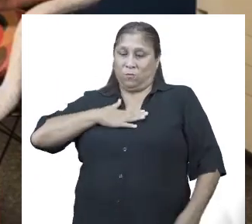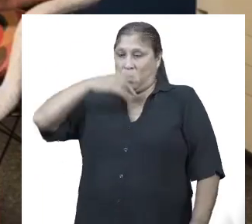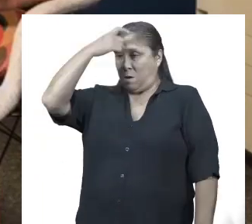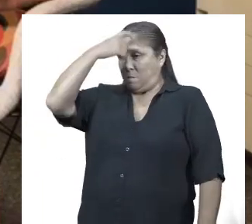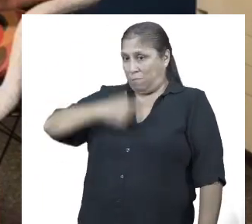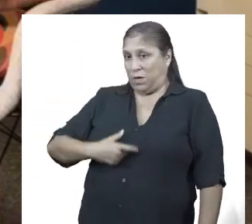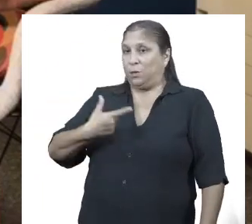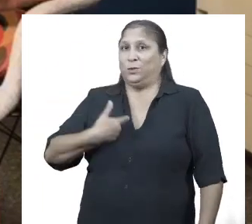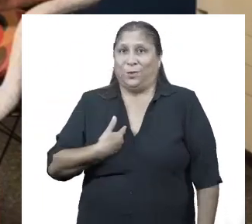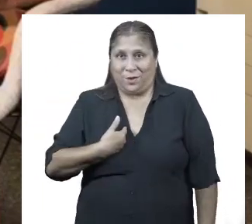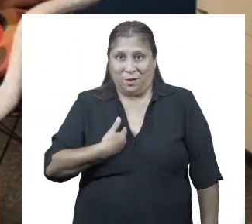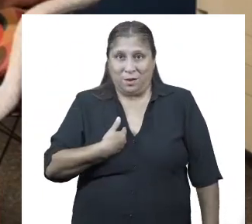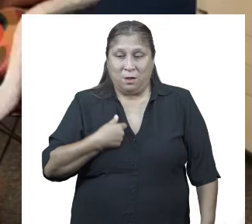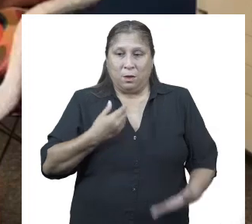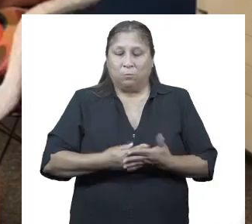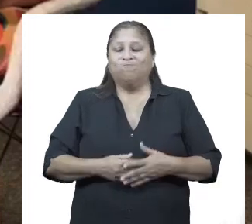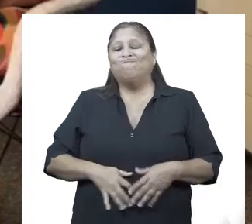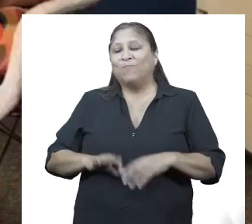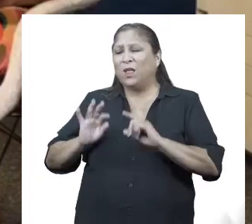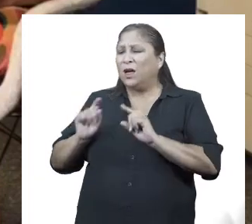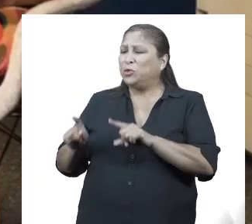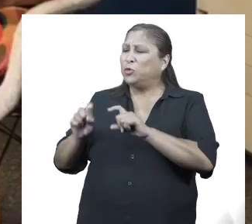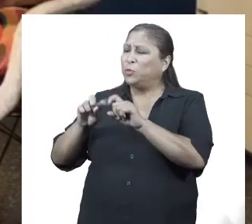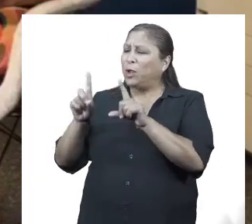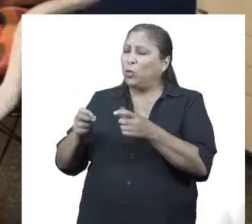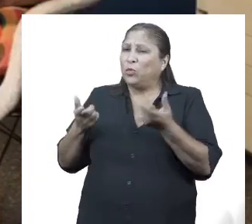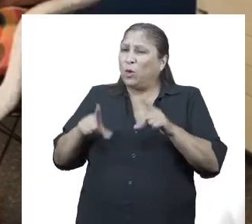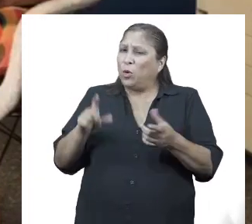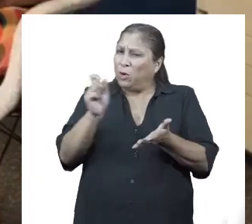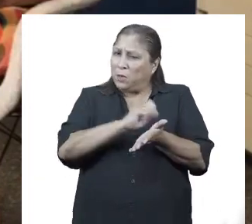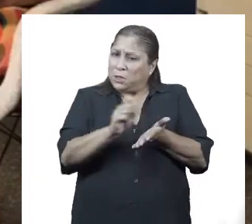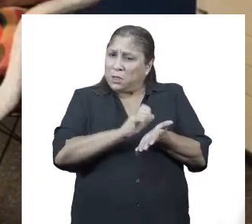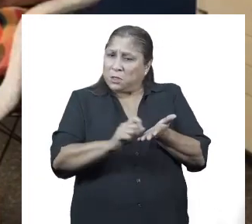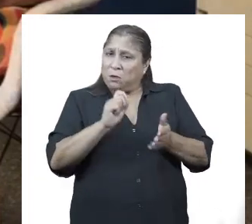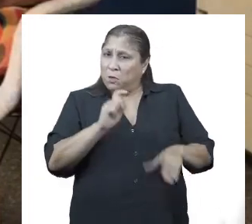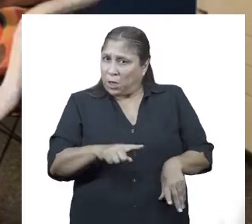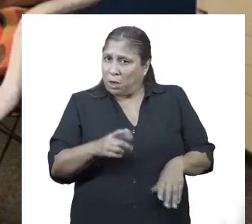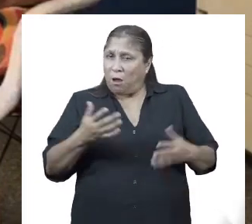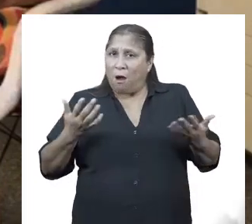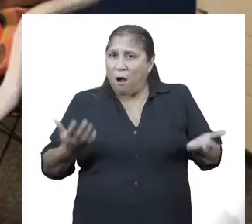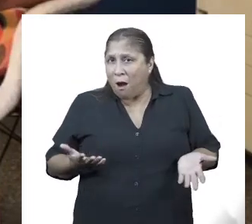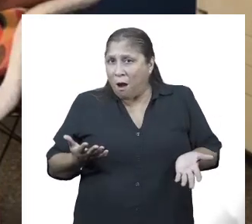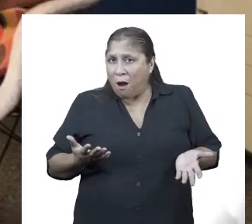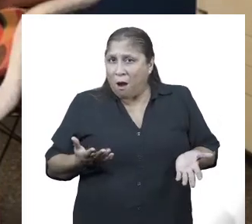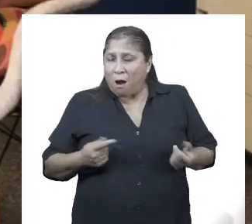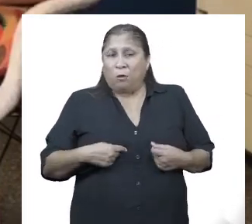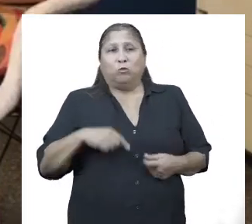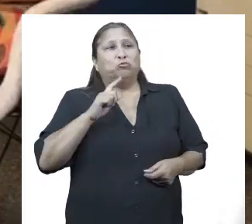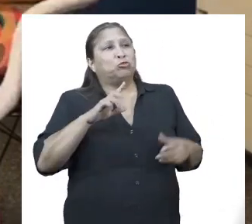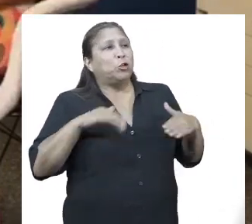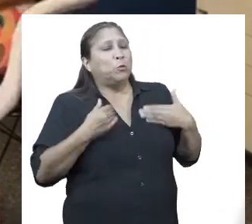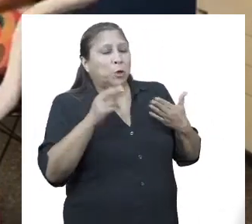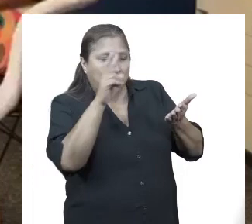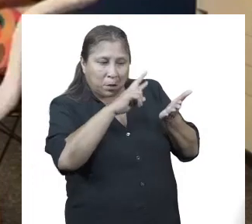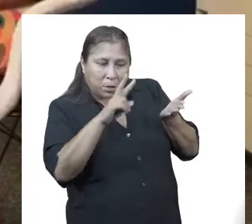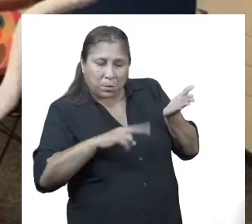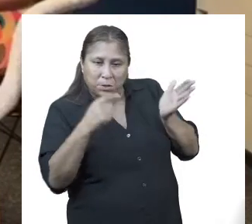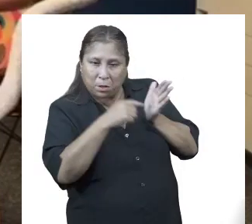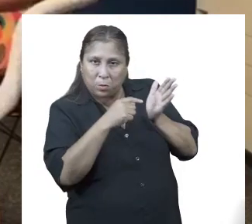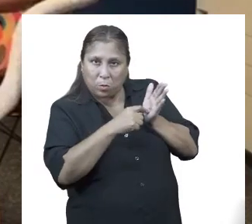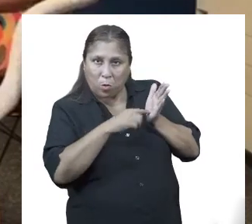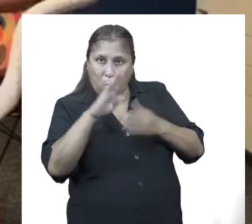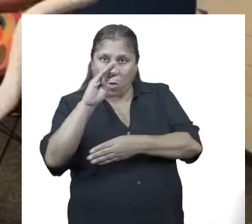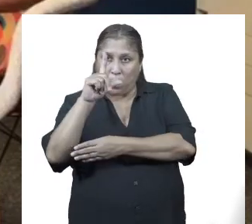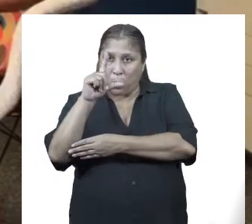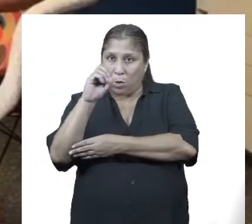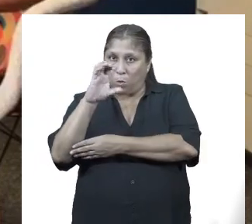personal. Entonces, a tu pregunta, cuando ella empieza a escribir en su blog, digamos, ustedes pueden revisarlo, es un blog